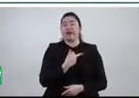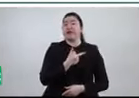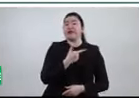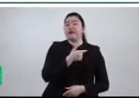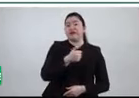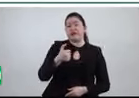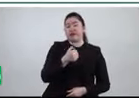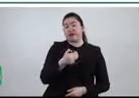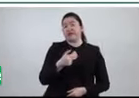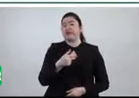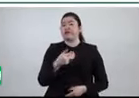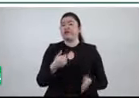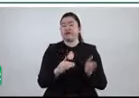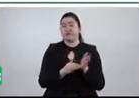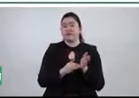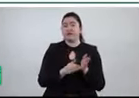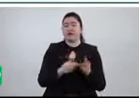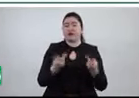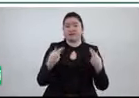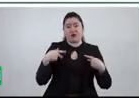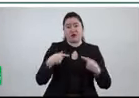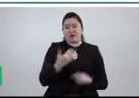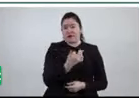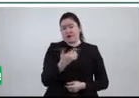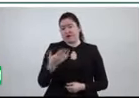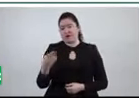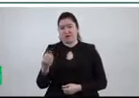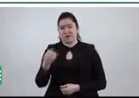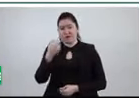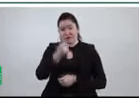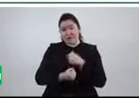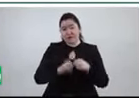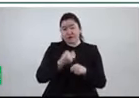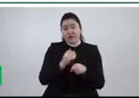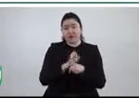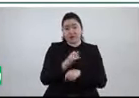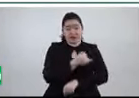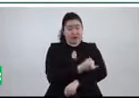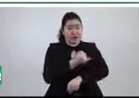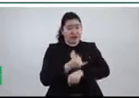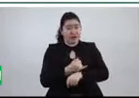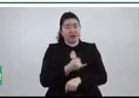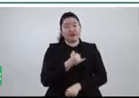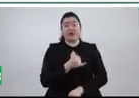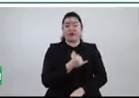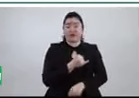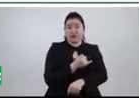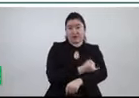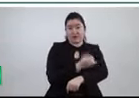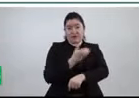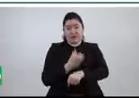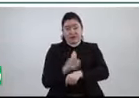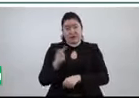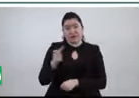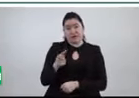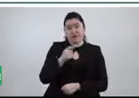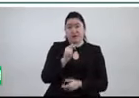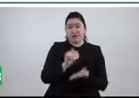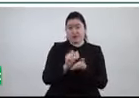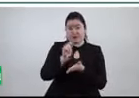397.633 adultos de 50 a 59 años en las alcaldías de Iztapalapa, Iztacalco, Xochimilco y